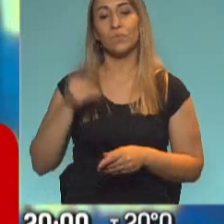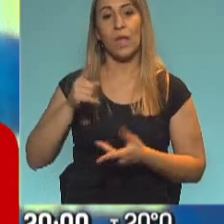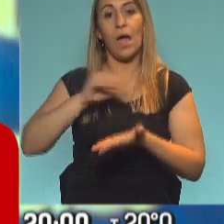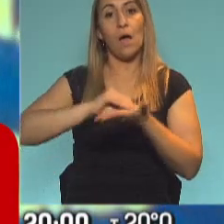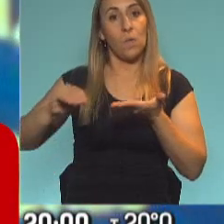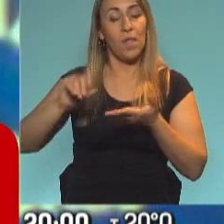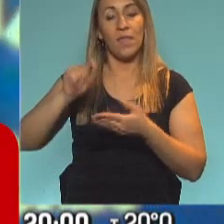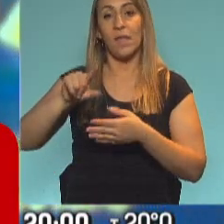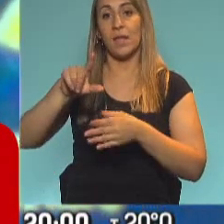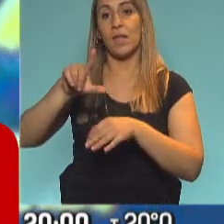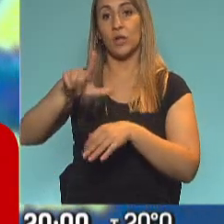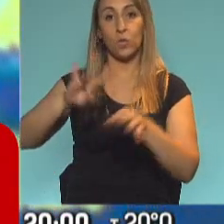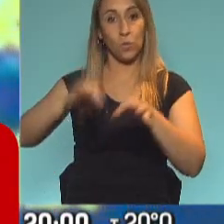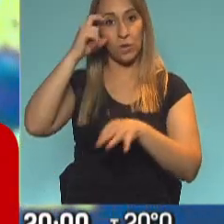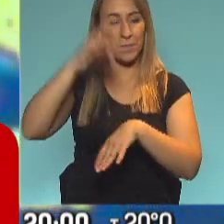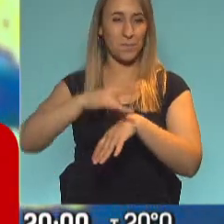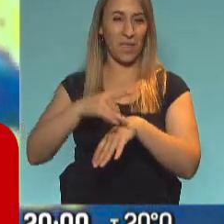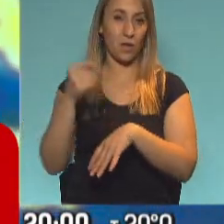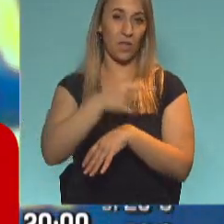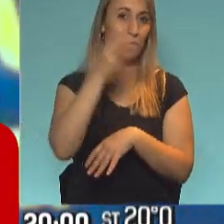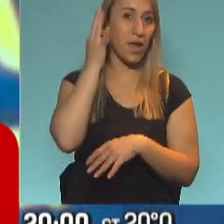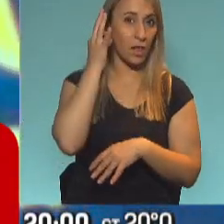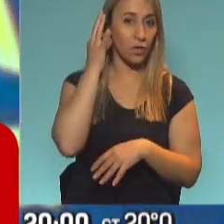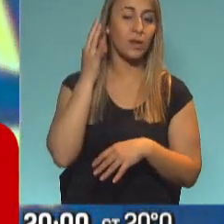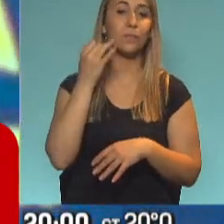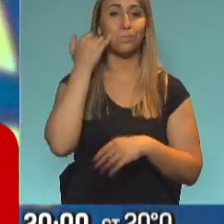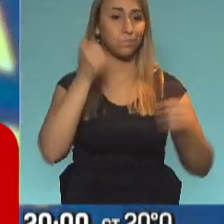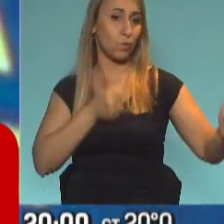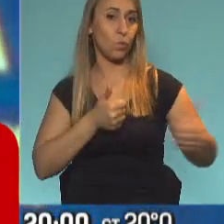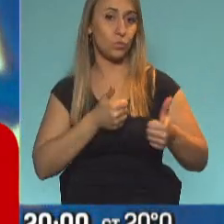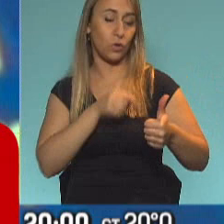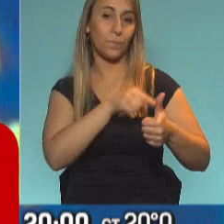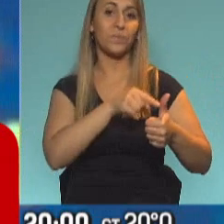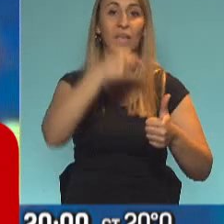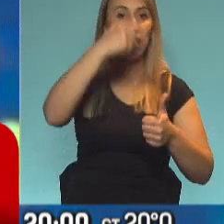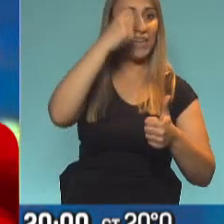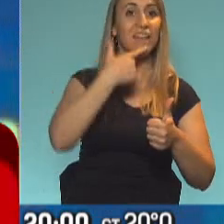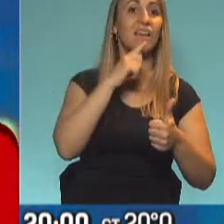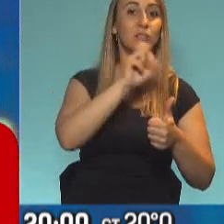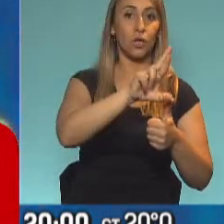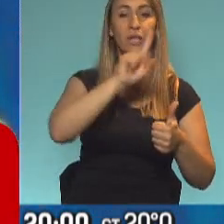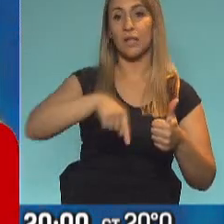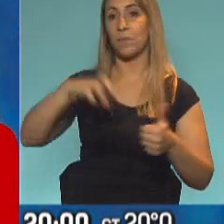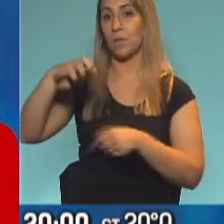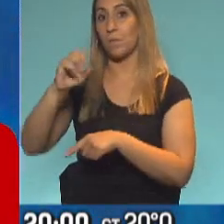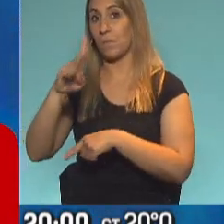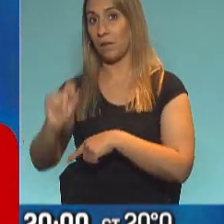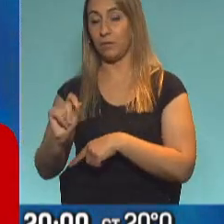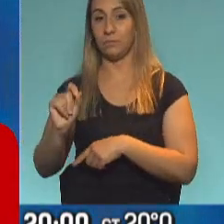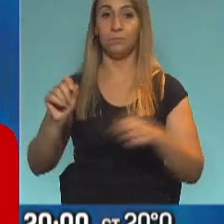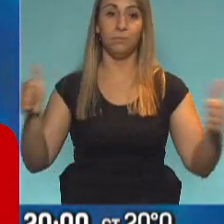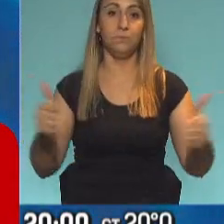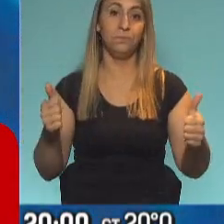Luque, el médico de los últimos tiempos, Diego Armando Maradona. Ya estamos aquí con Néstor Espósito, con Pablo Tiburci, con